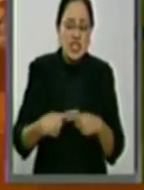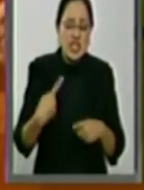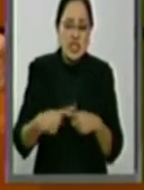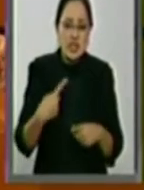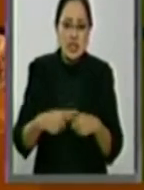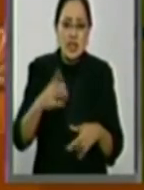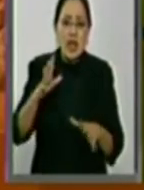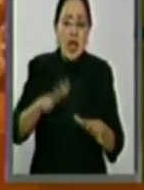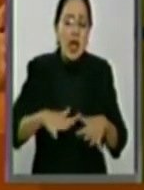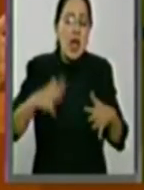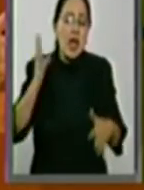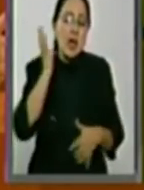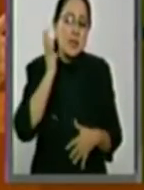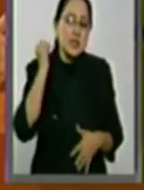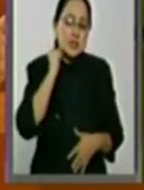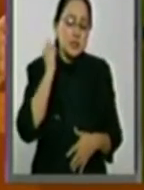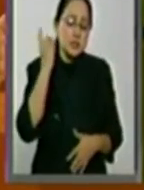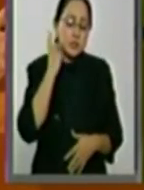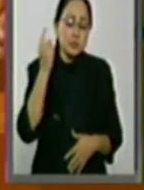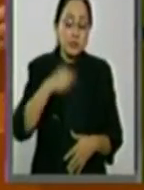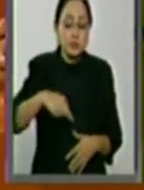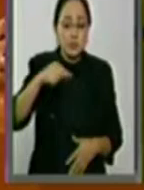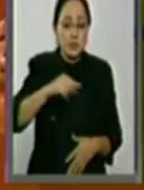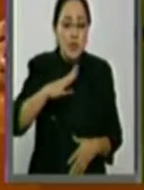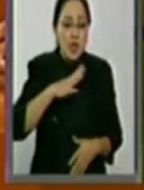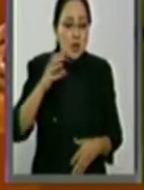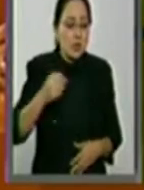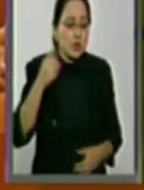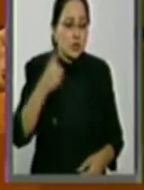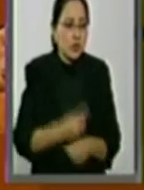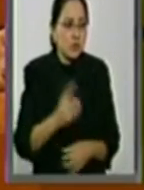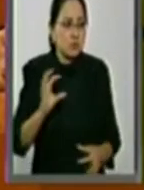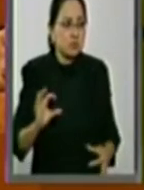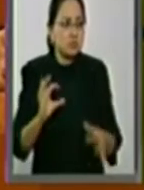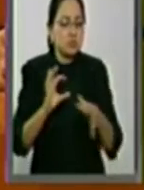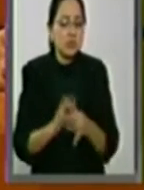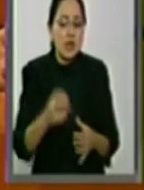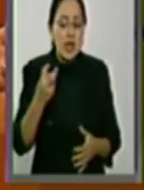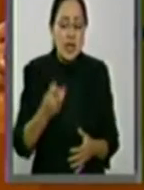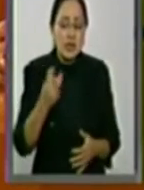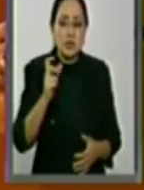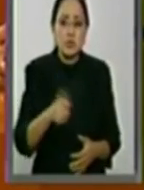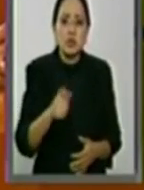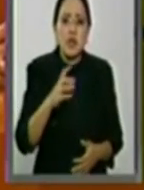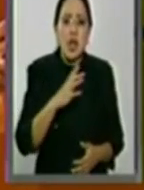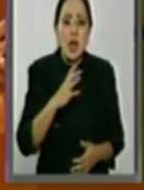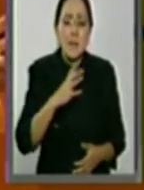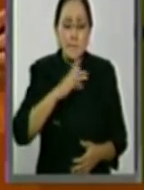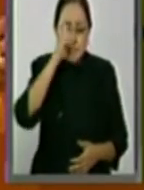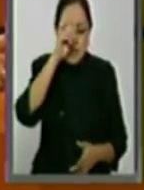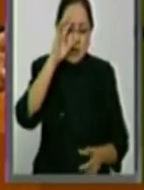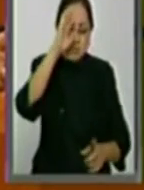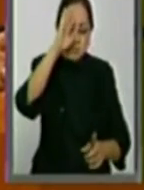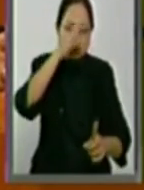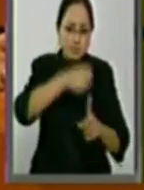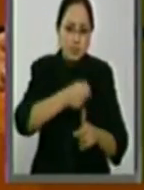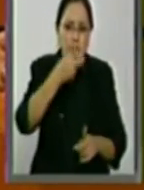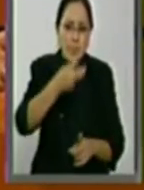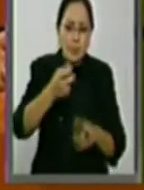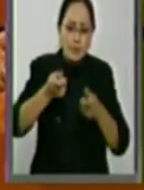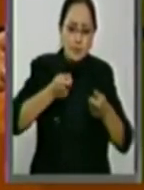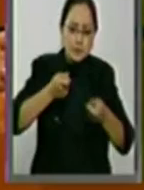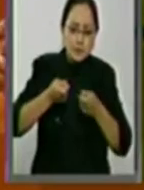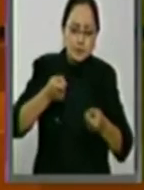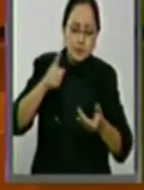Unión, tendremos la oportunidad de concretar para lograr una eficaz coordinación en